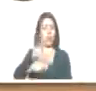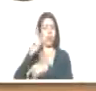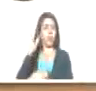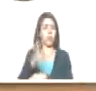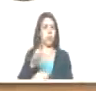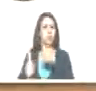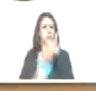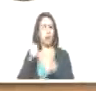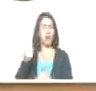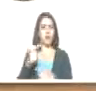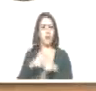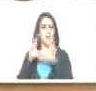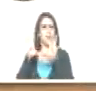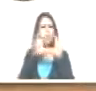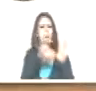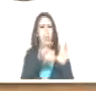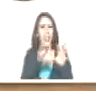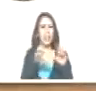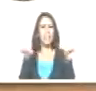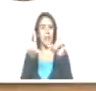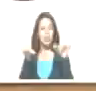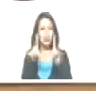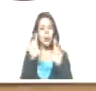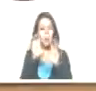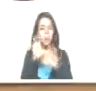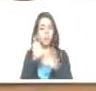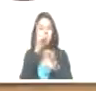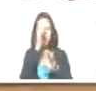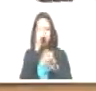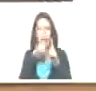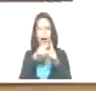parodia en Radio Rochela. Preso cero.